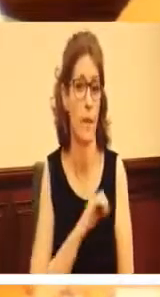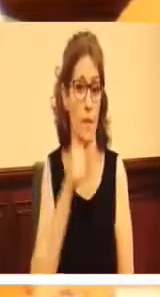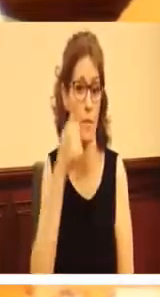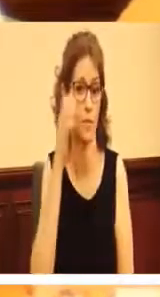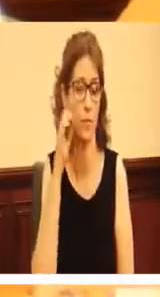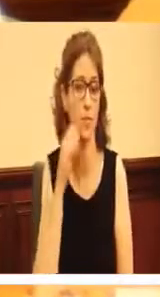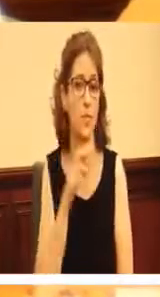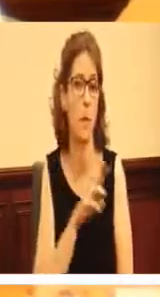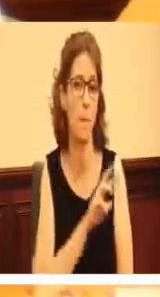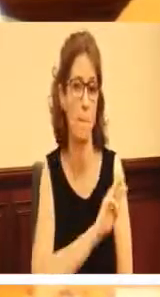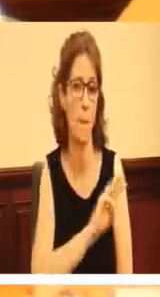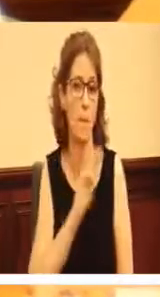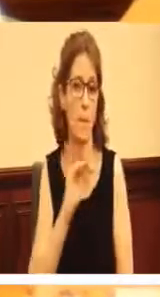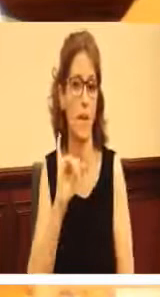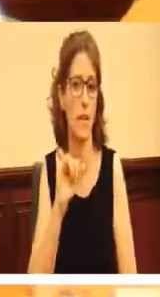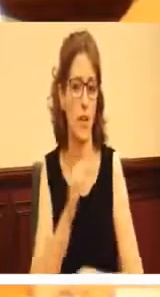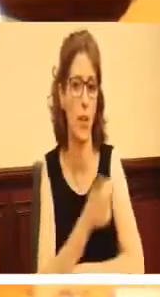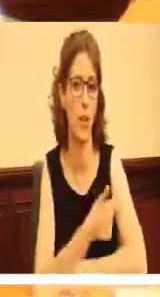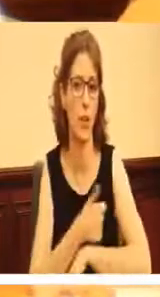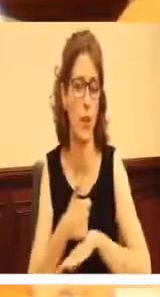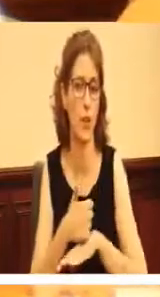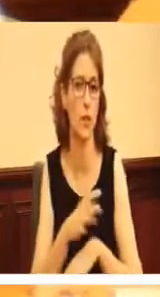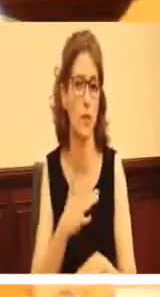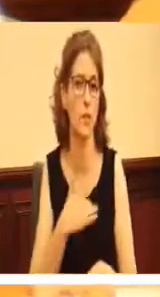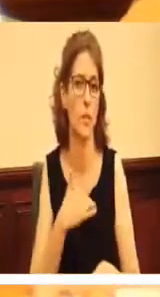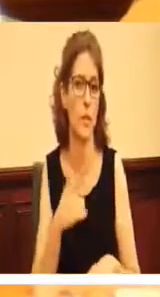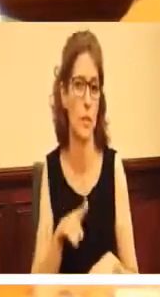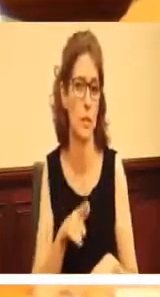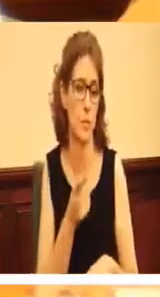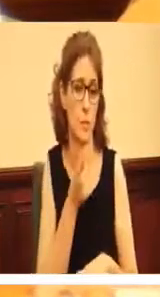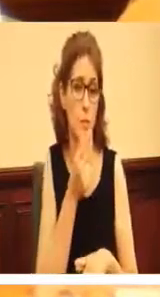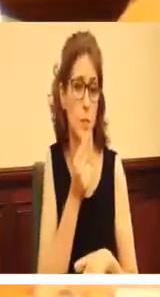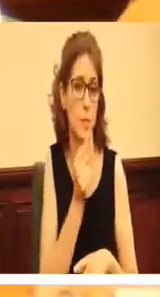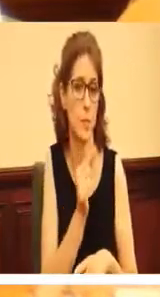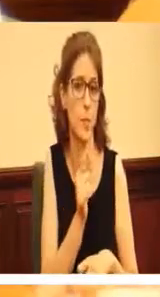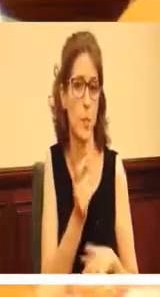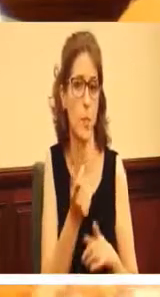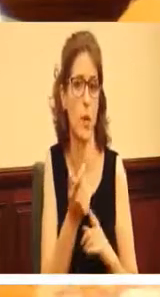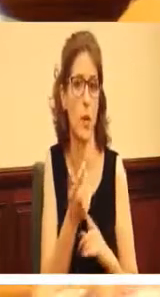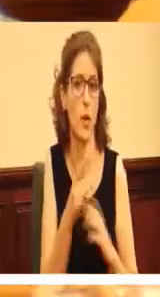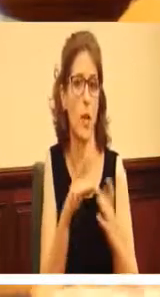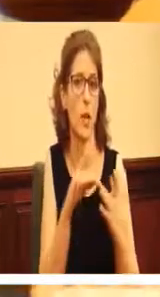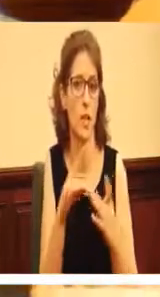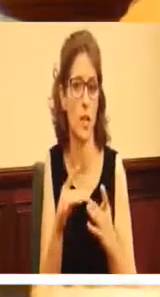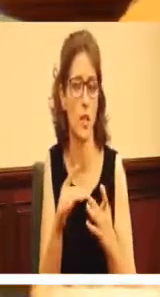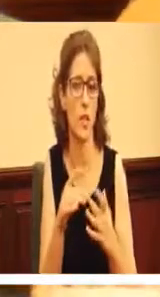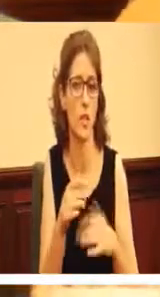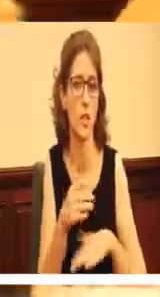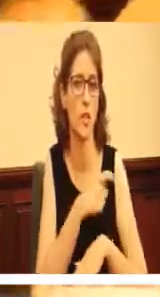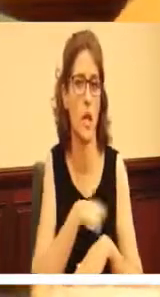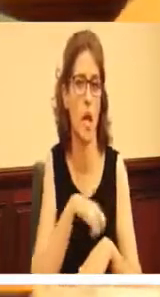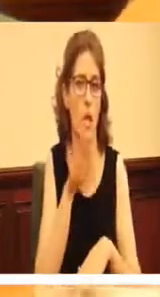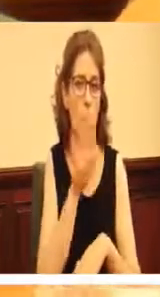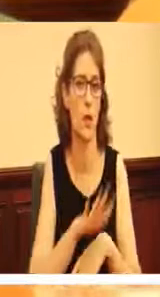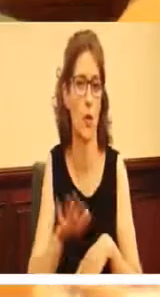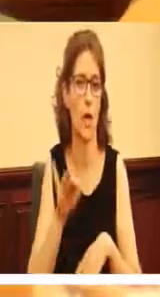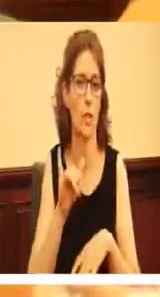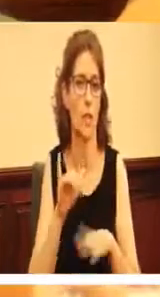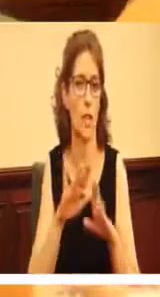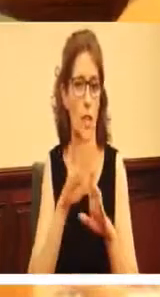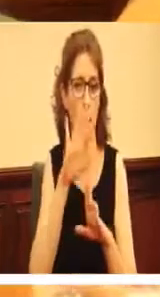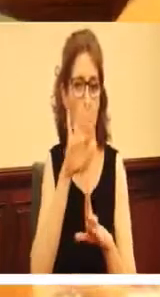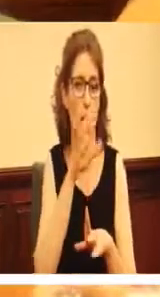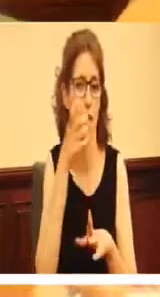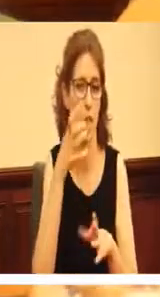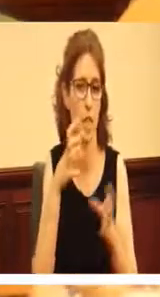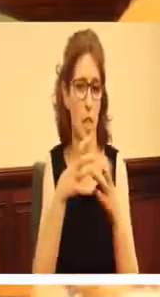del Partido Popular y Ciudadanos, si me permiten el inciso, sus líderes nacionales y regionales tienen que pensar